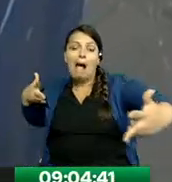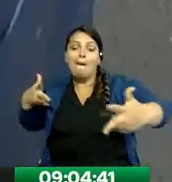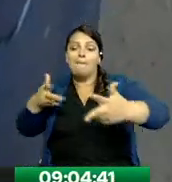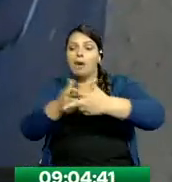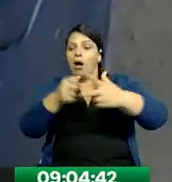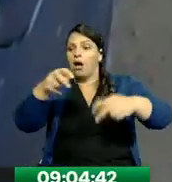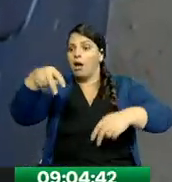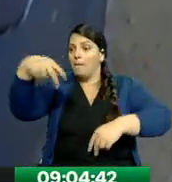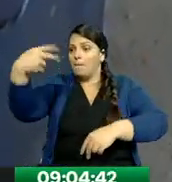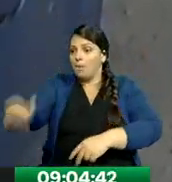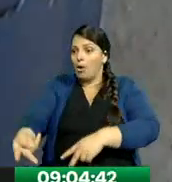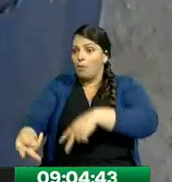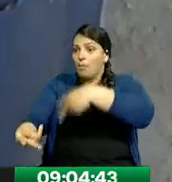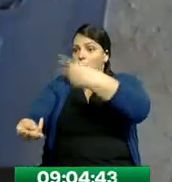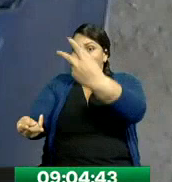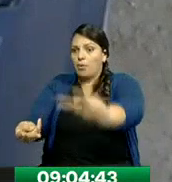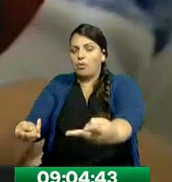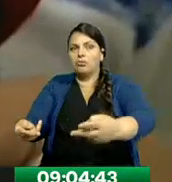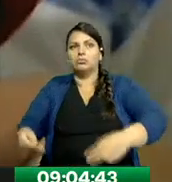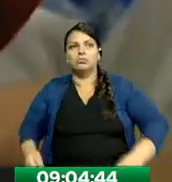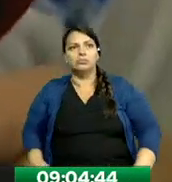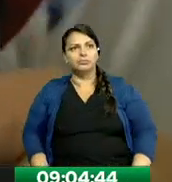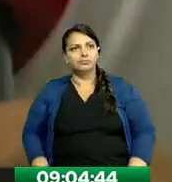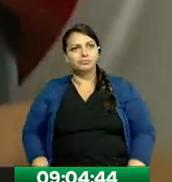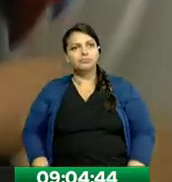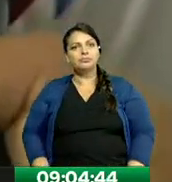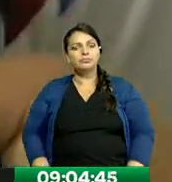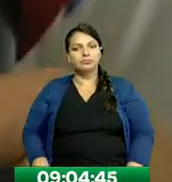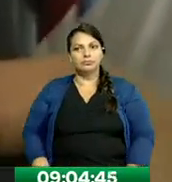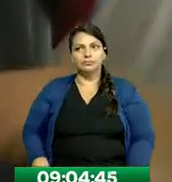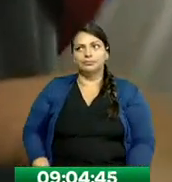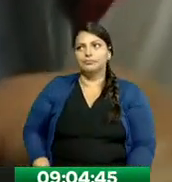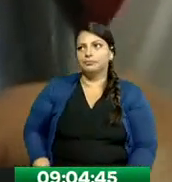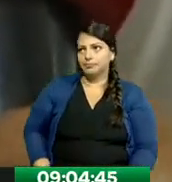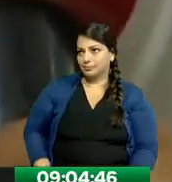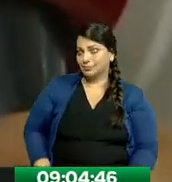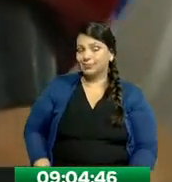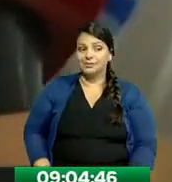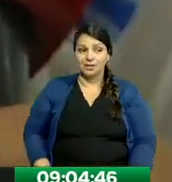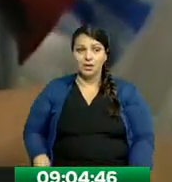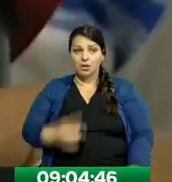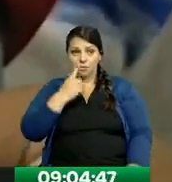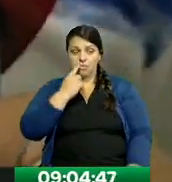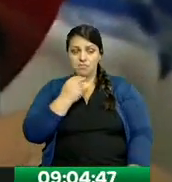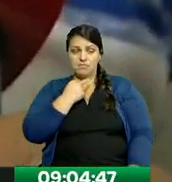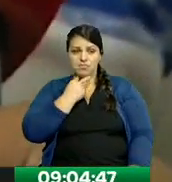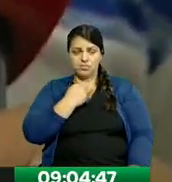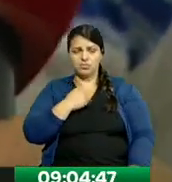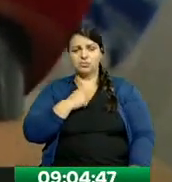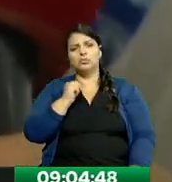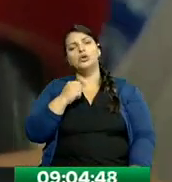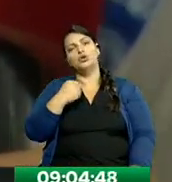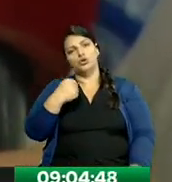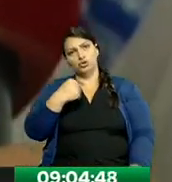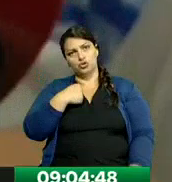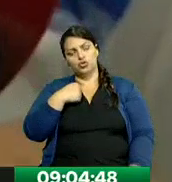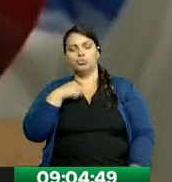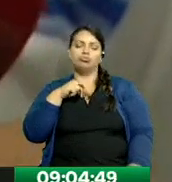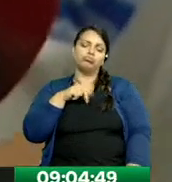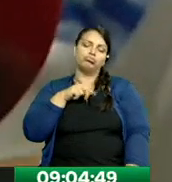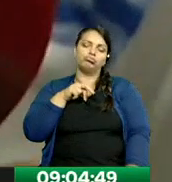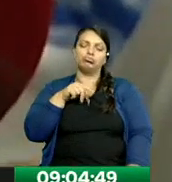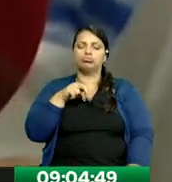y fue entonces cuando los capturaron. Ellos ya estaban haciendo el atraco. Ya. Y yo iba, yo